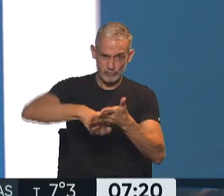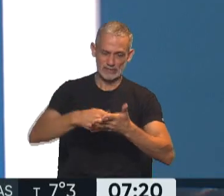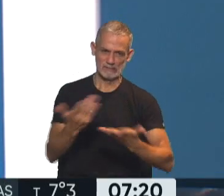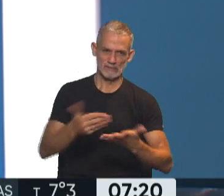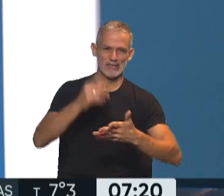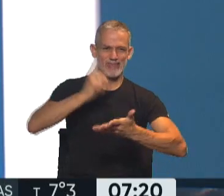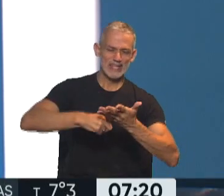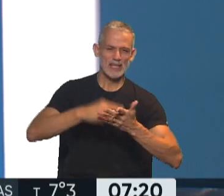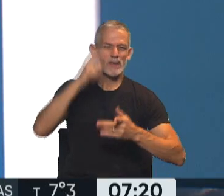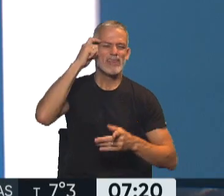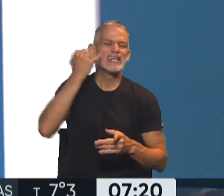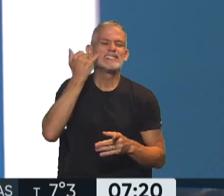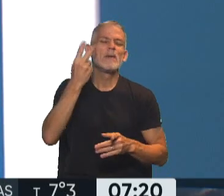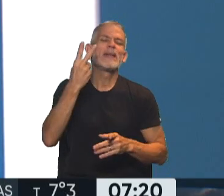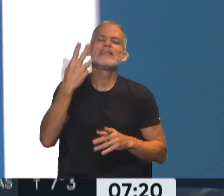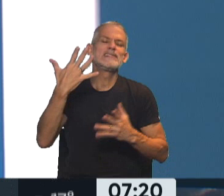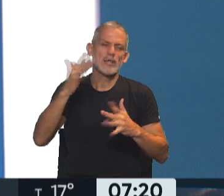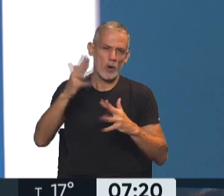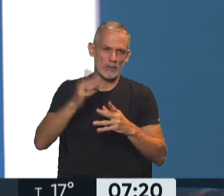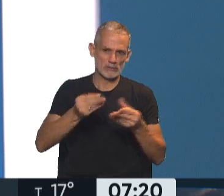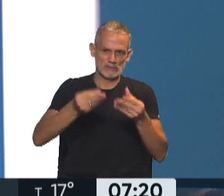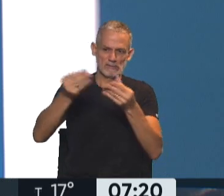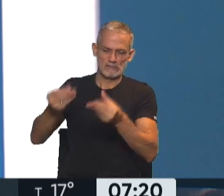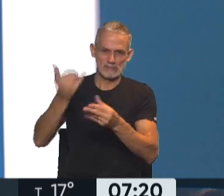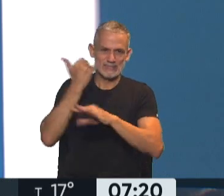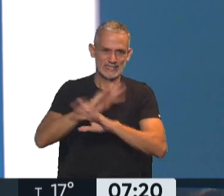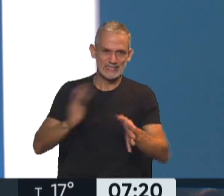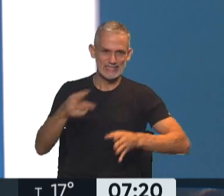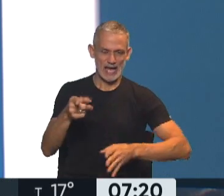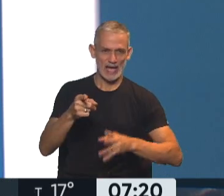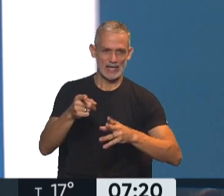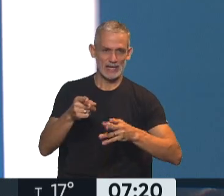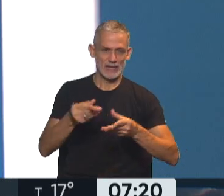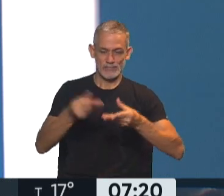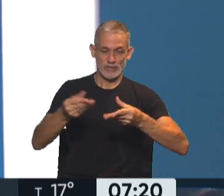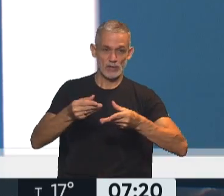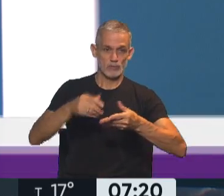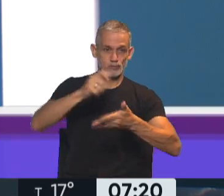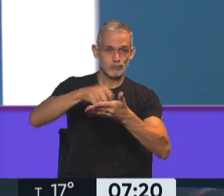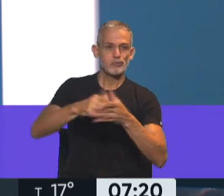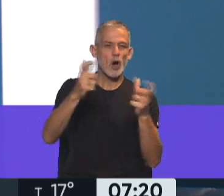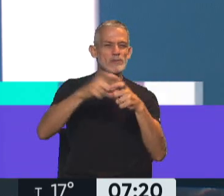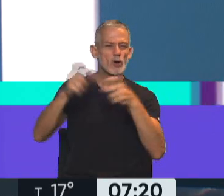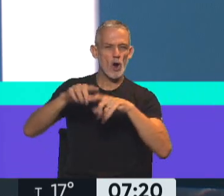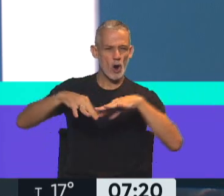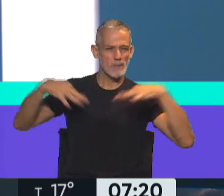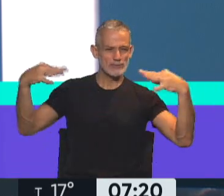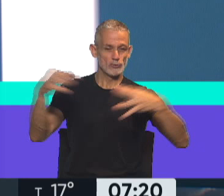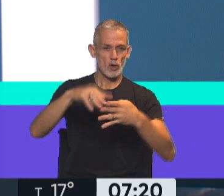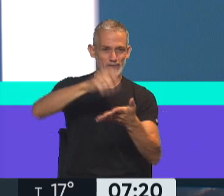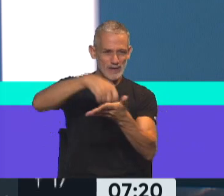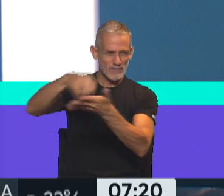diez y media diez y veinticinco ingresó a lo que es el plenario de las comisiones de presupuesto y hacienda y